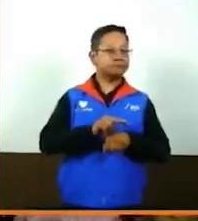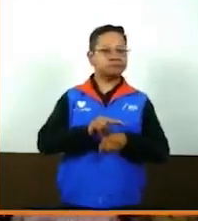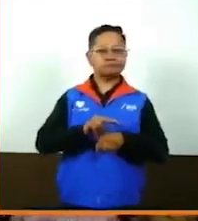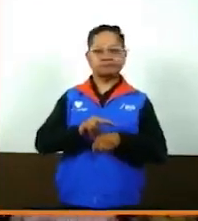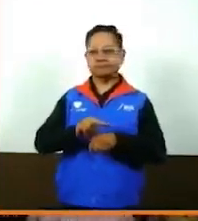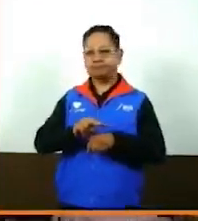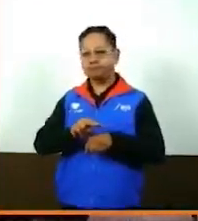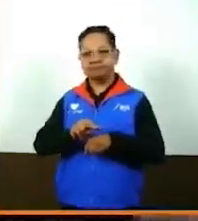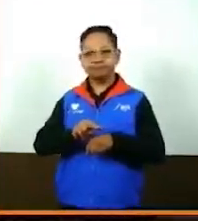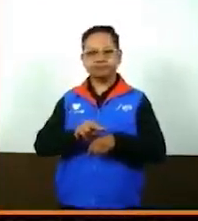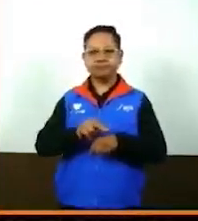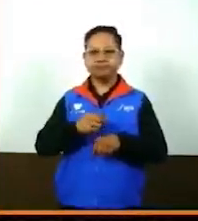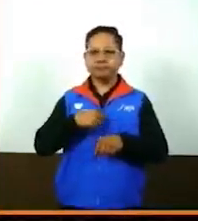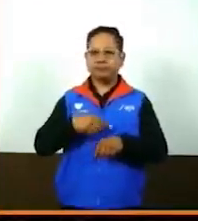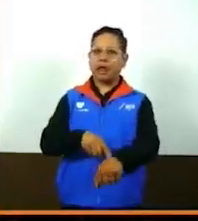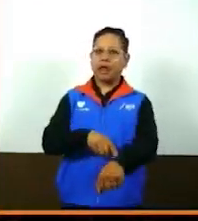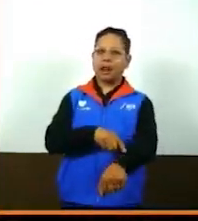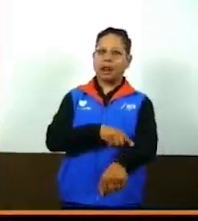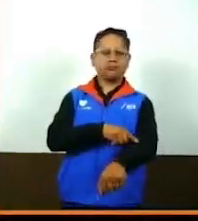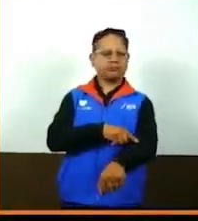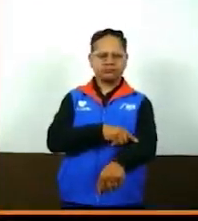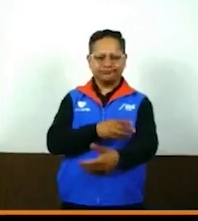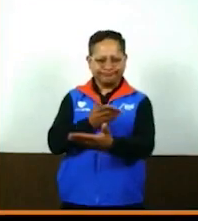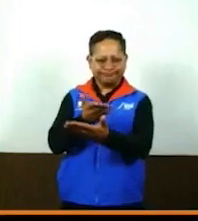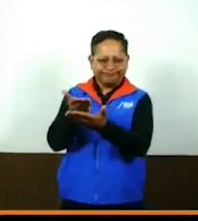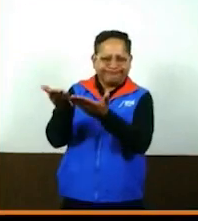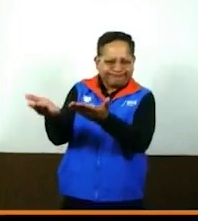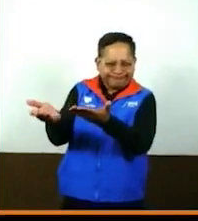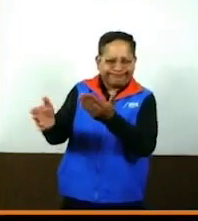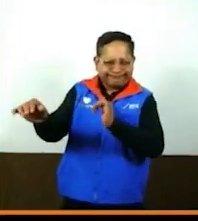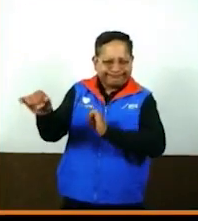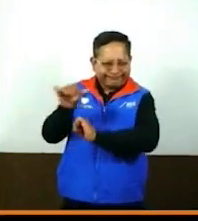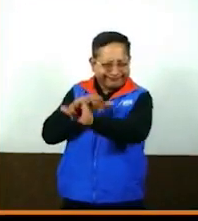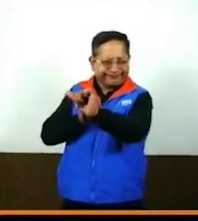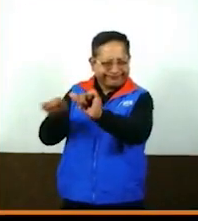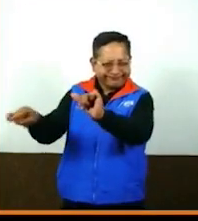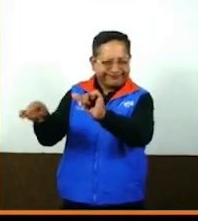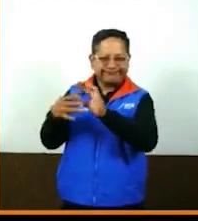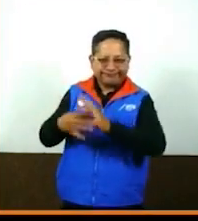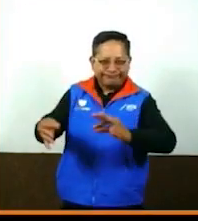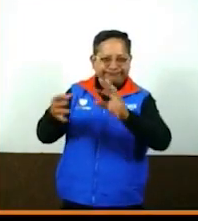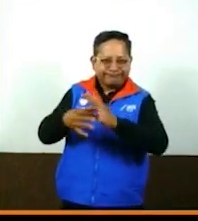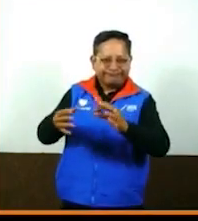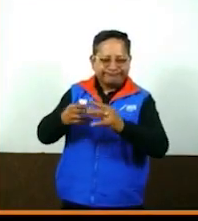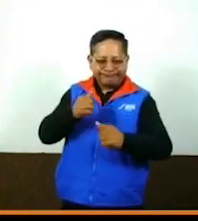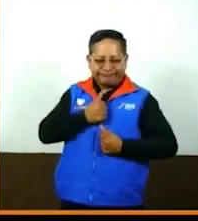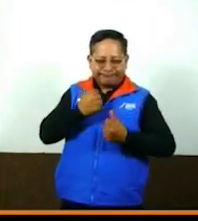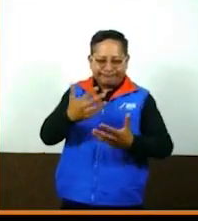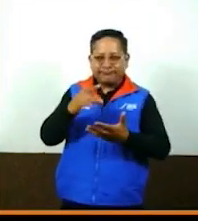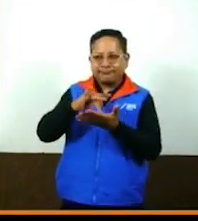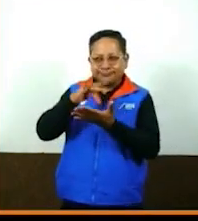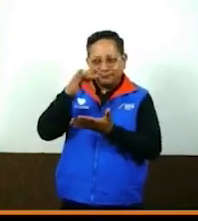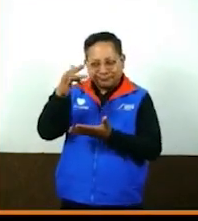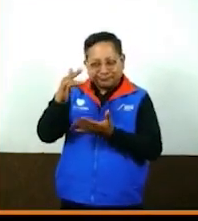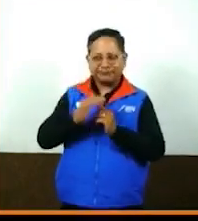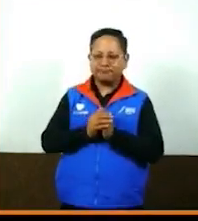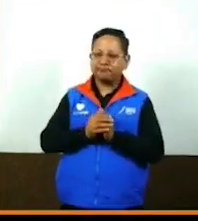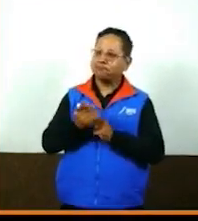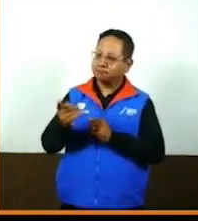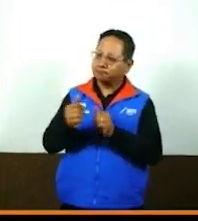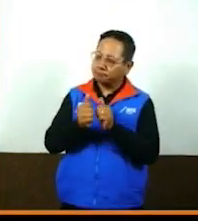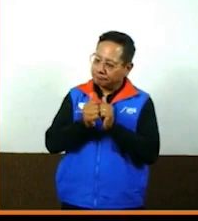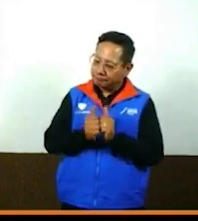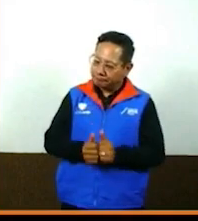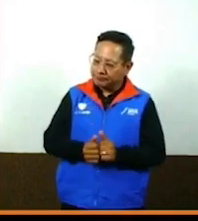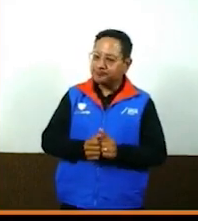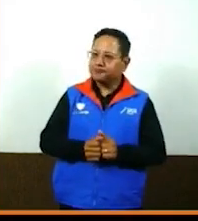Entonces, no quiero extenderme, la verdad es que quiero darle la palabra a nuestros tres panelistas, ¿no? Gracias por estar aquí.